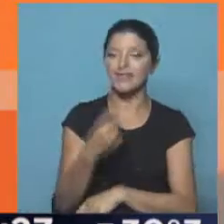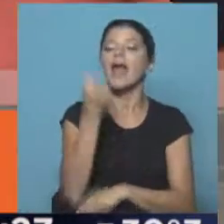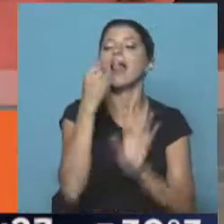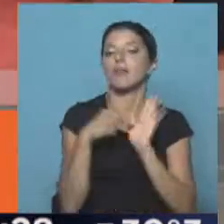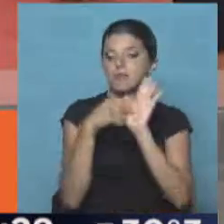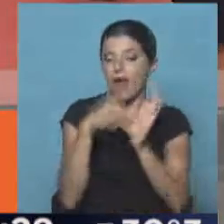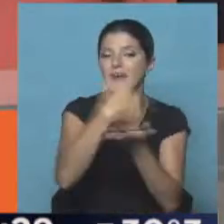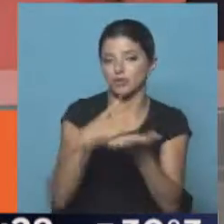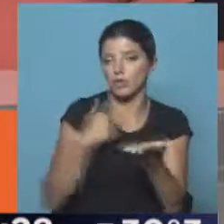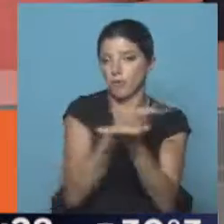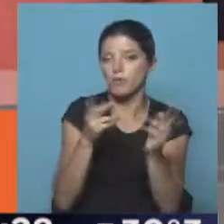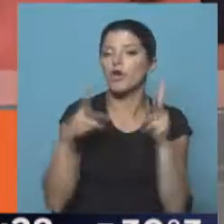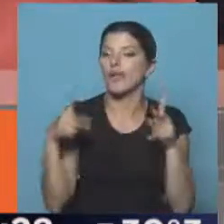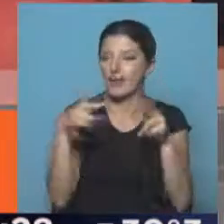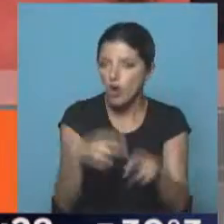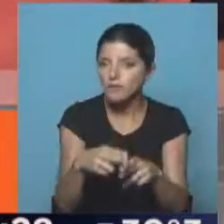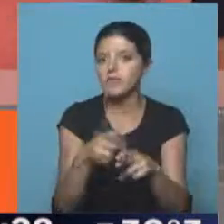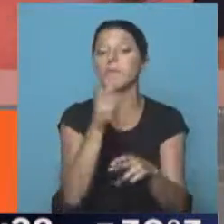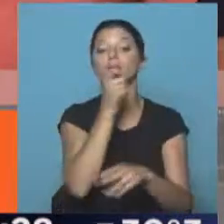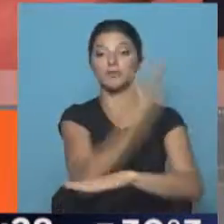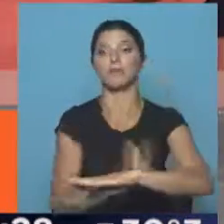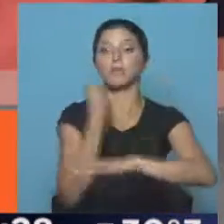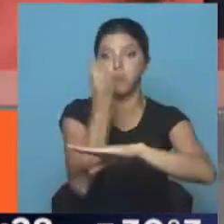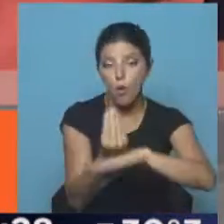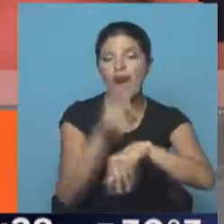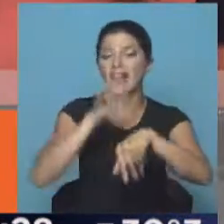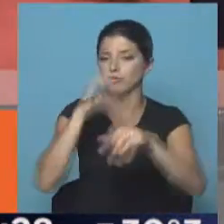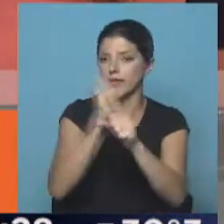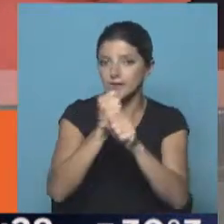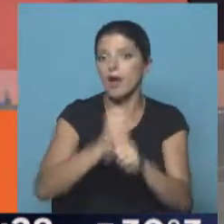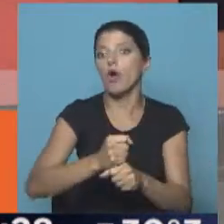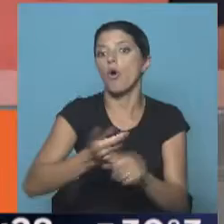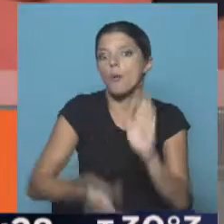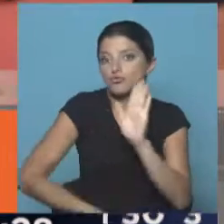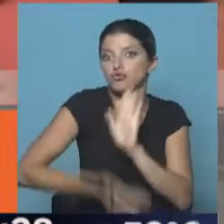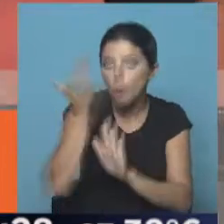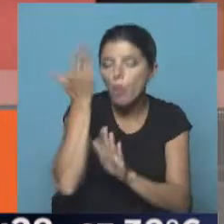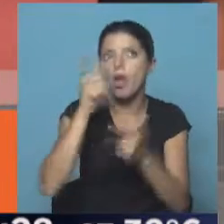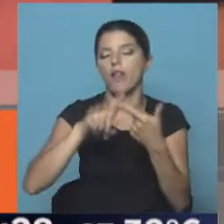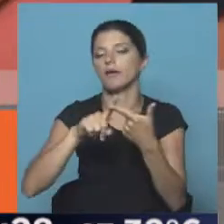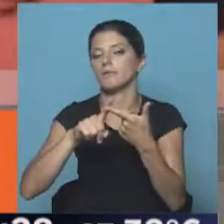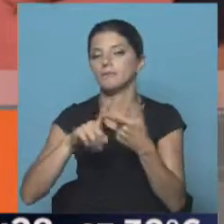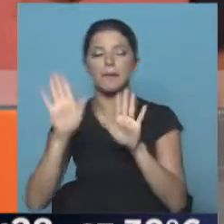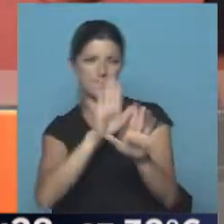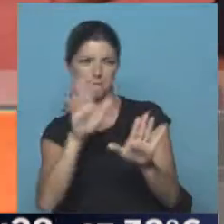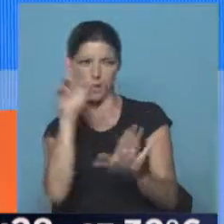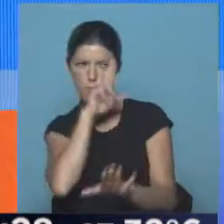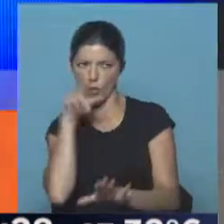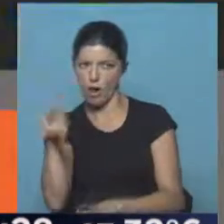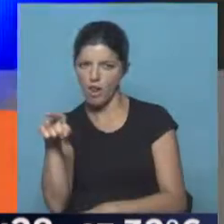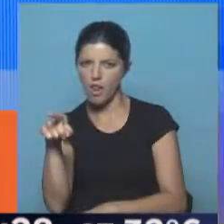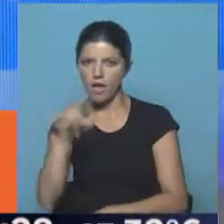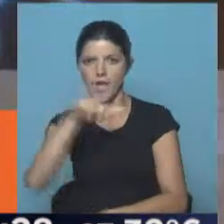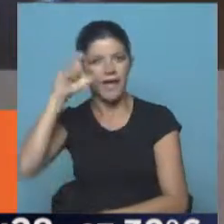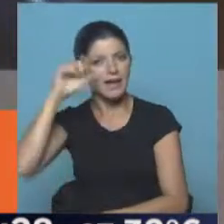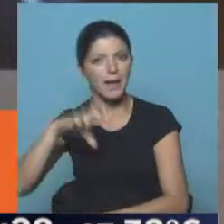promesa de llegar a la presidencia, aumenta las horas laborales y demás, y también... sí, pero Marine Le Pen está como más cerca de lo